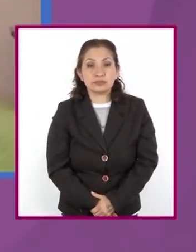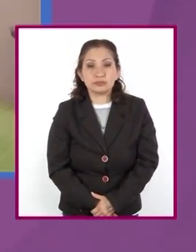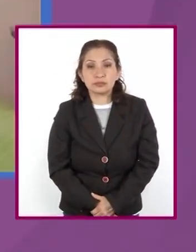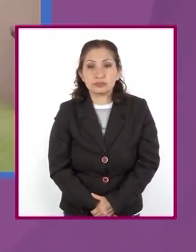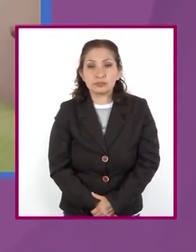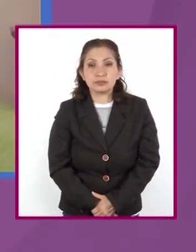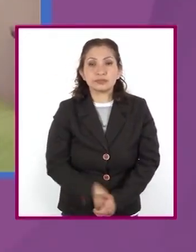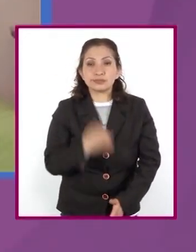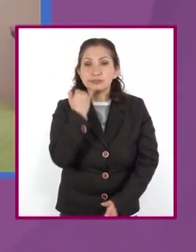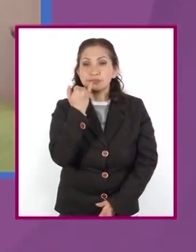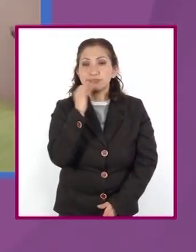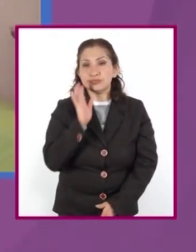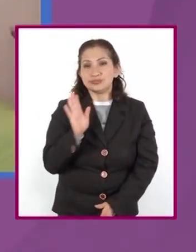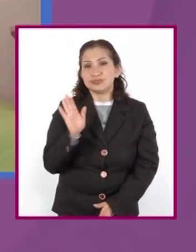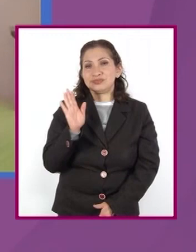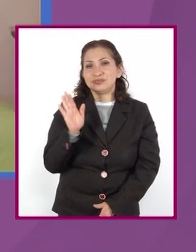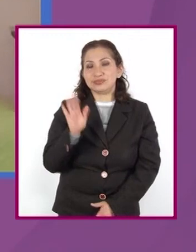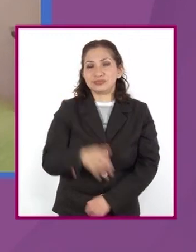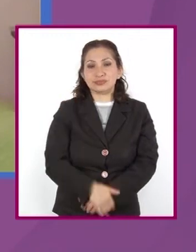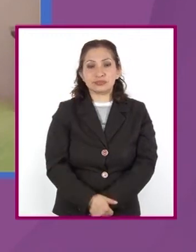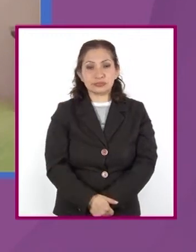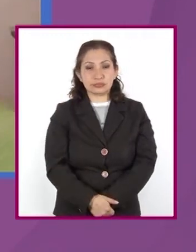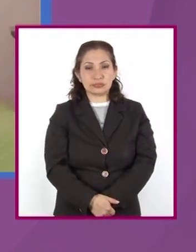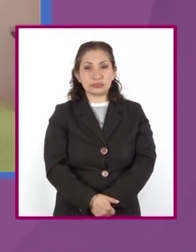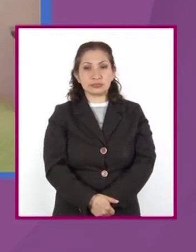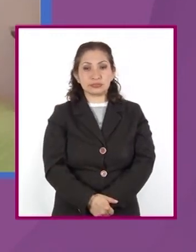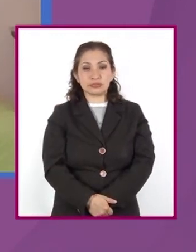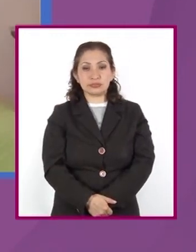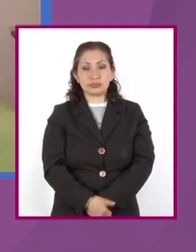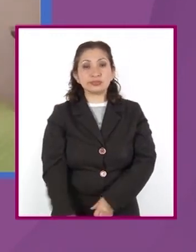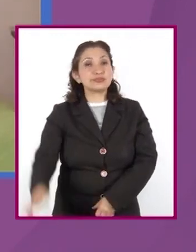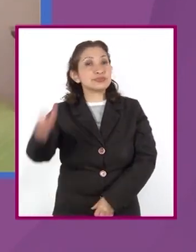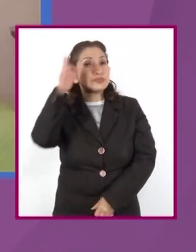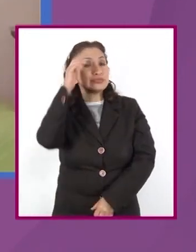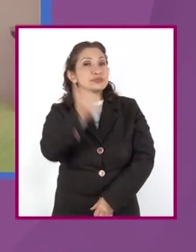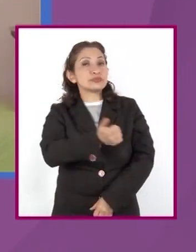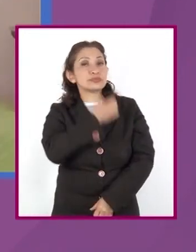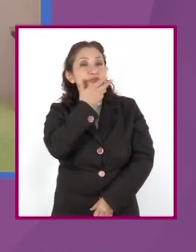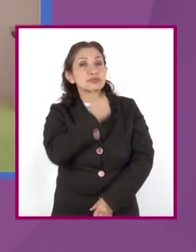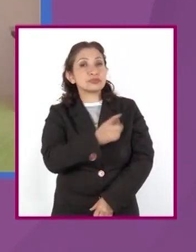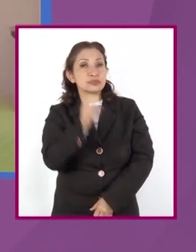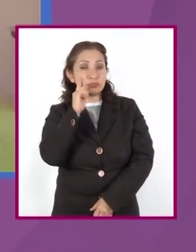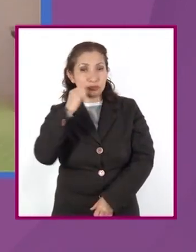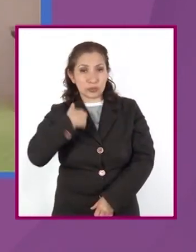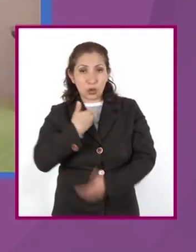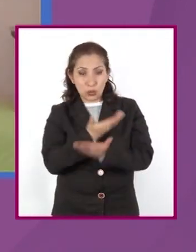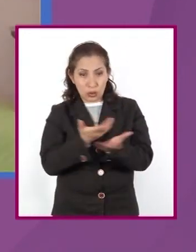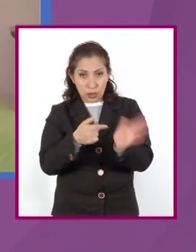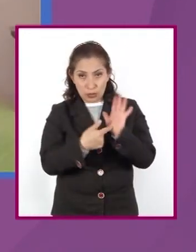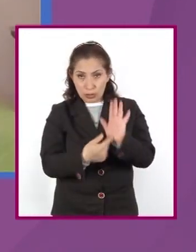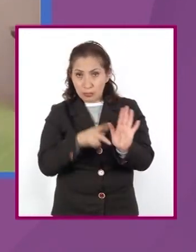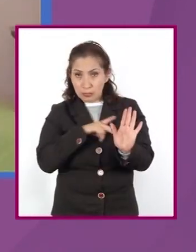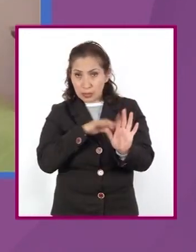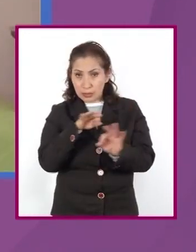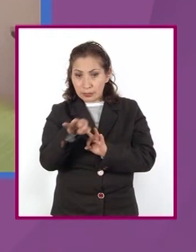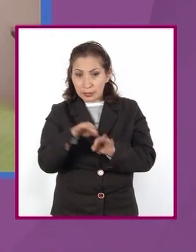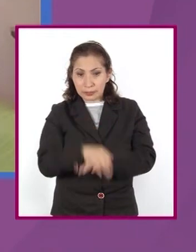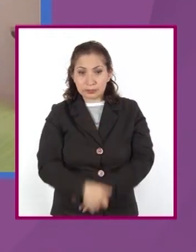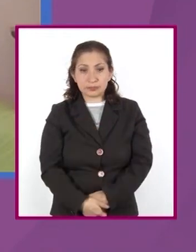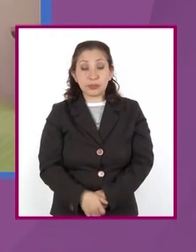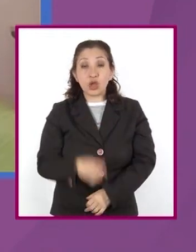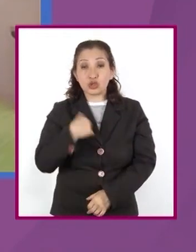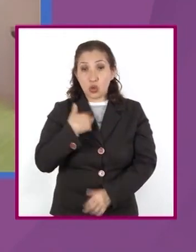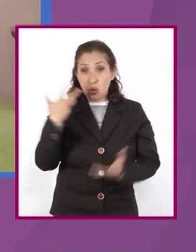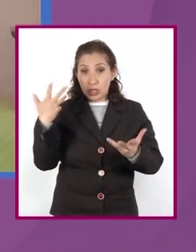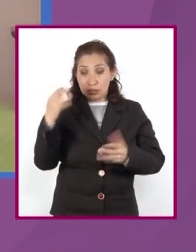Kihatsi Shadi, Magá, Tujamá, Befi. Hola alumnos y alumnas, les comparto mi trabajo. He